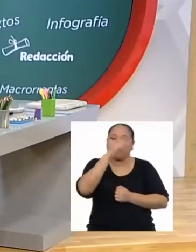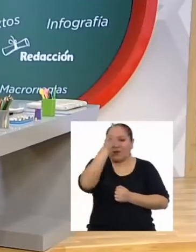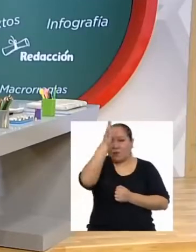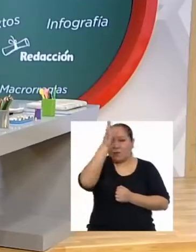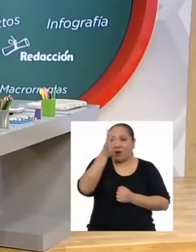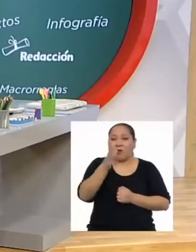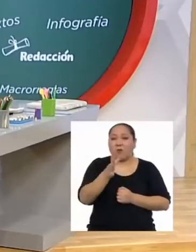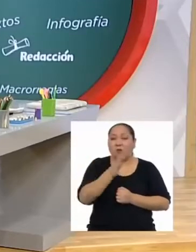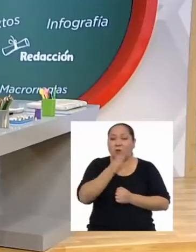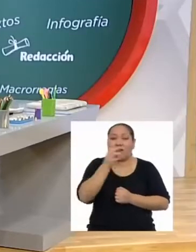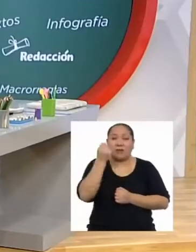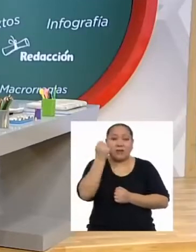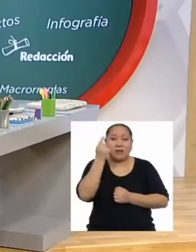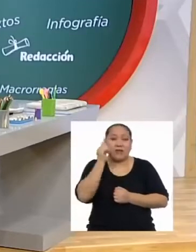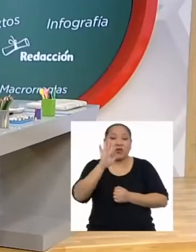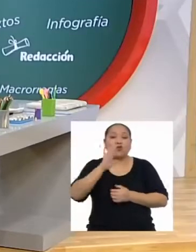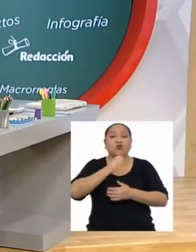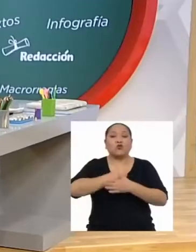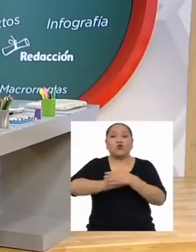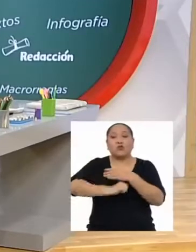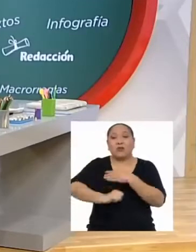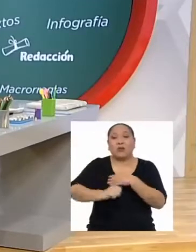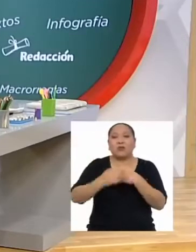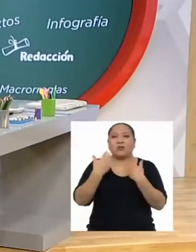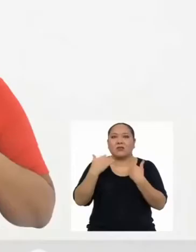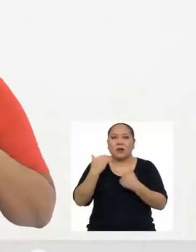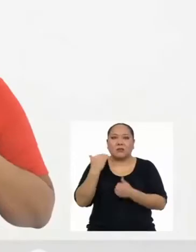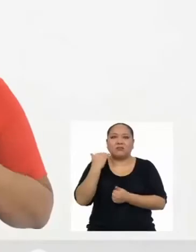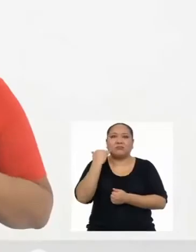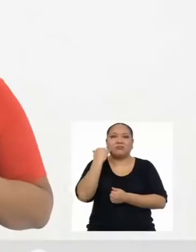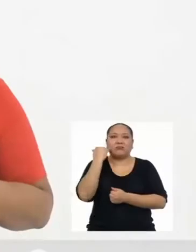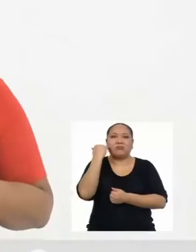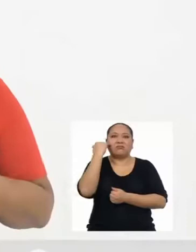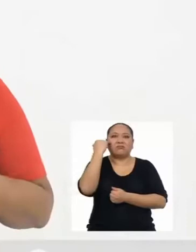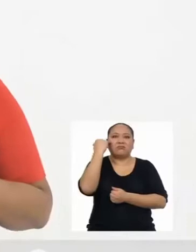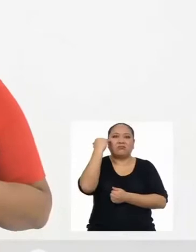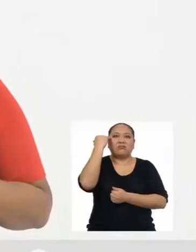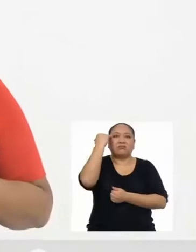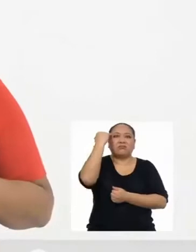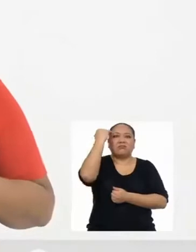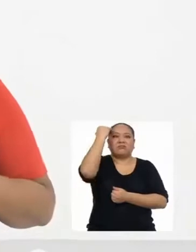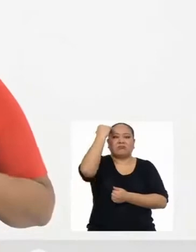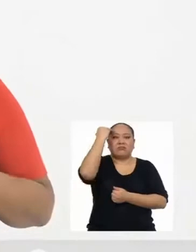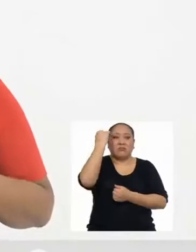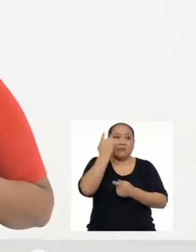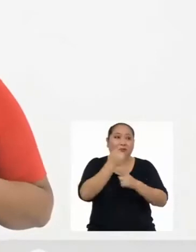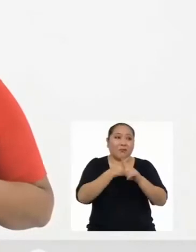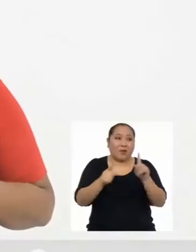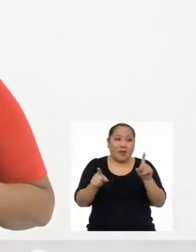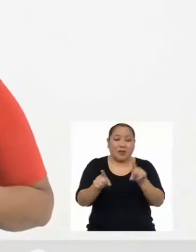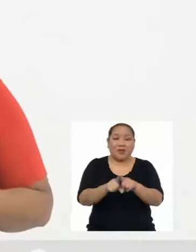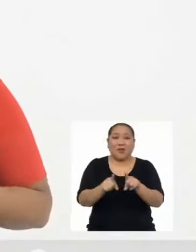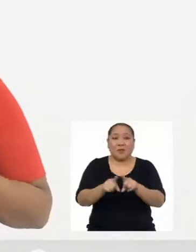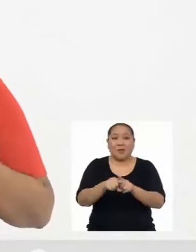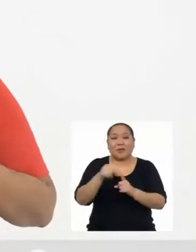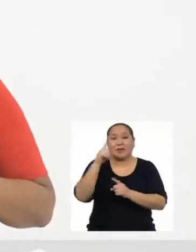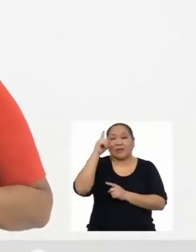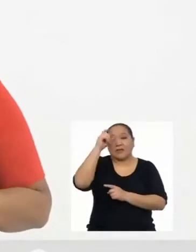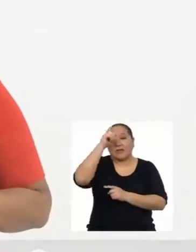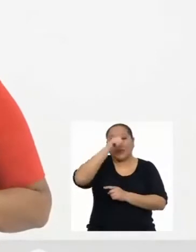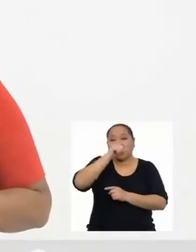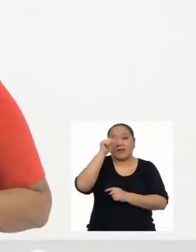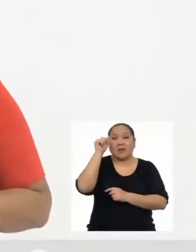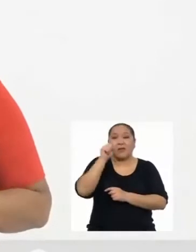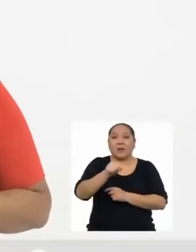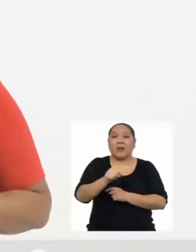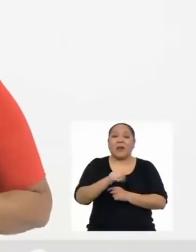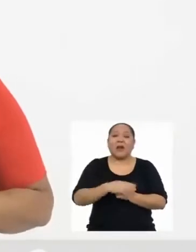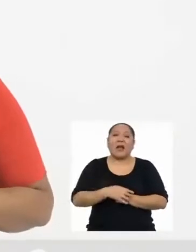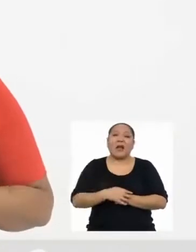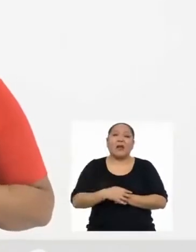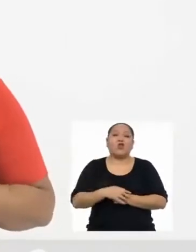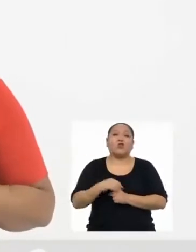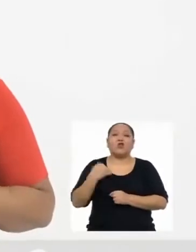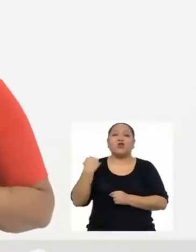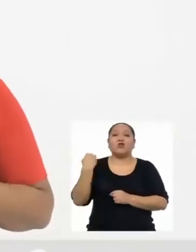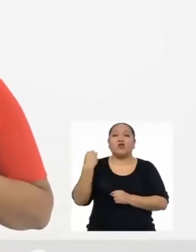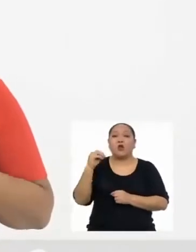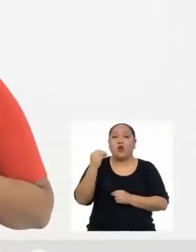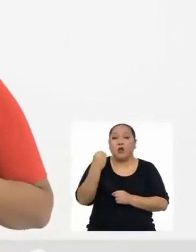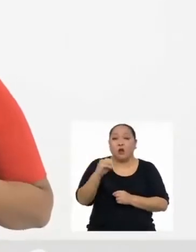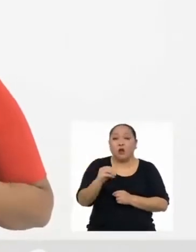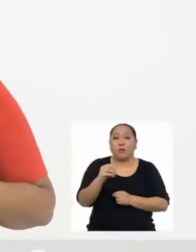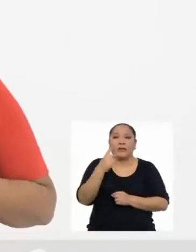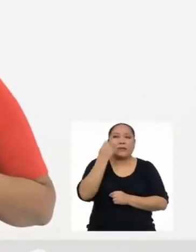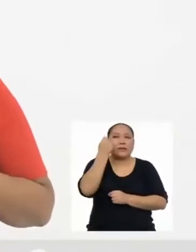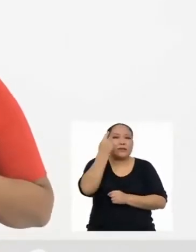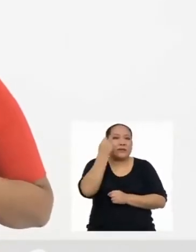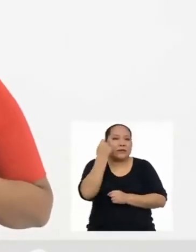sus hijas e hijos ya están creciendo. Pero también resulta complicado para las y los adolescentes comprender